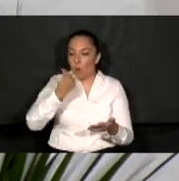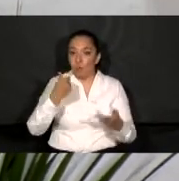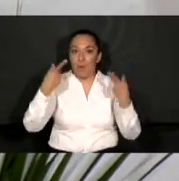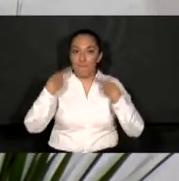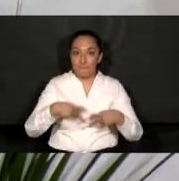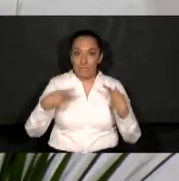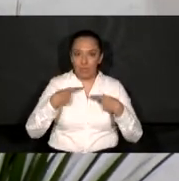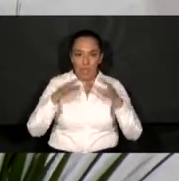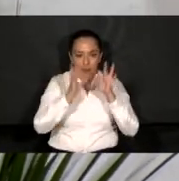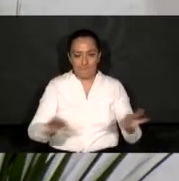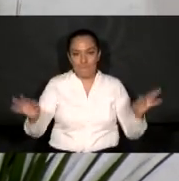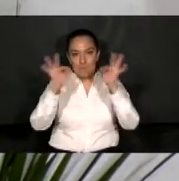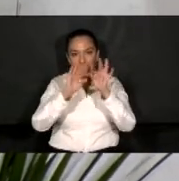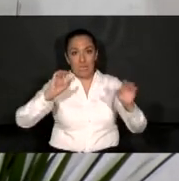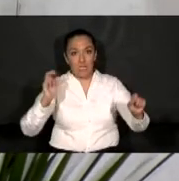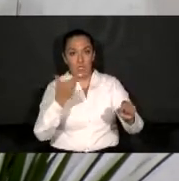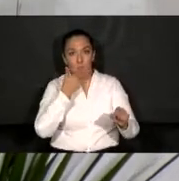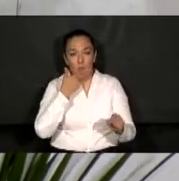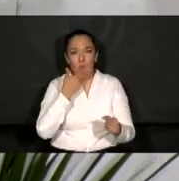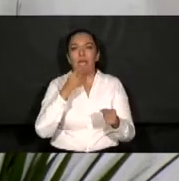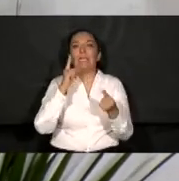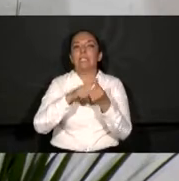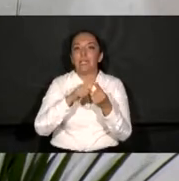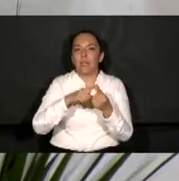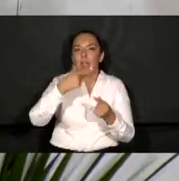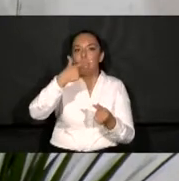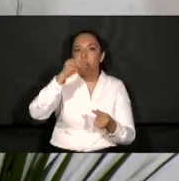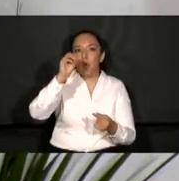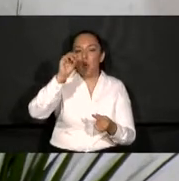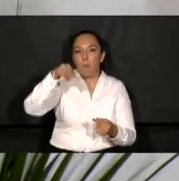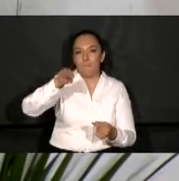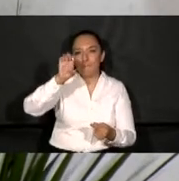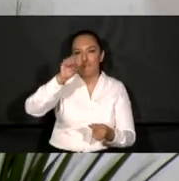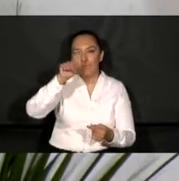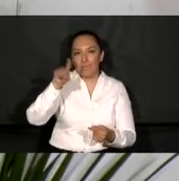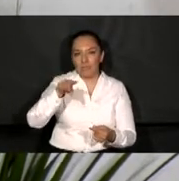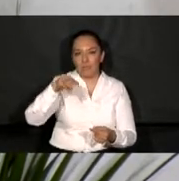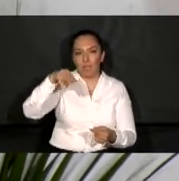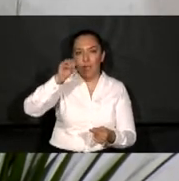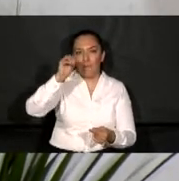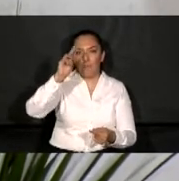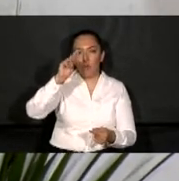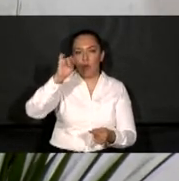Gómez Morín, quien con una sonrisa en los labios llamaba